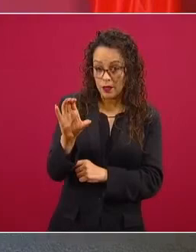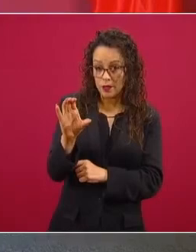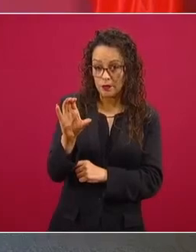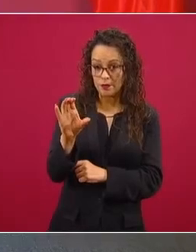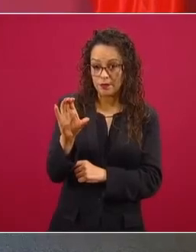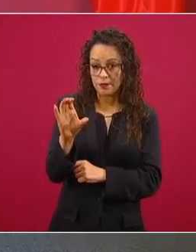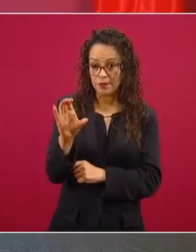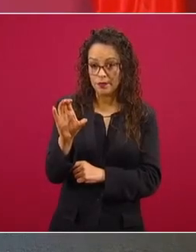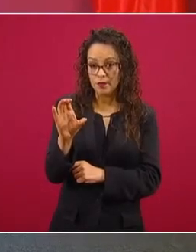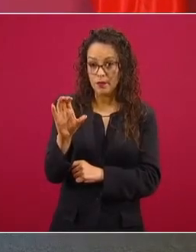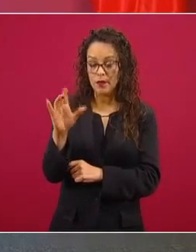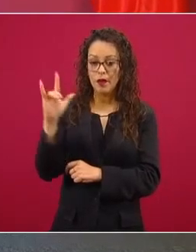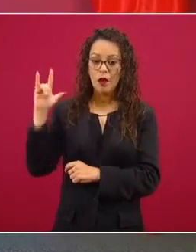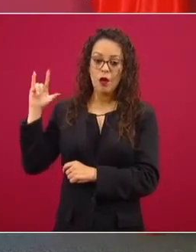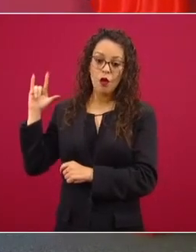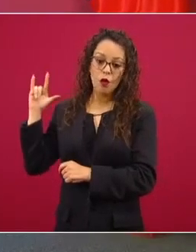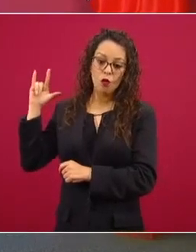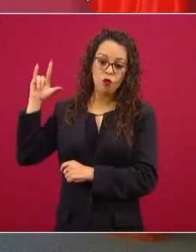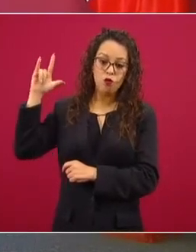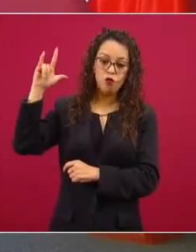en avión